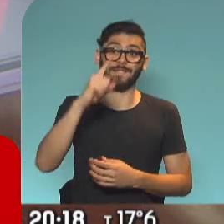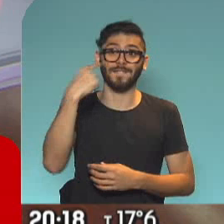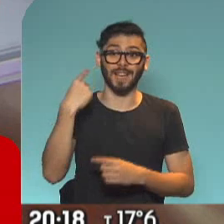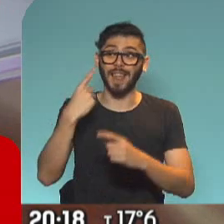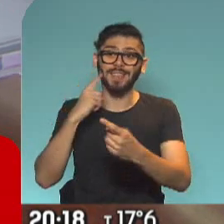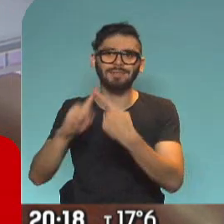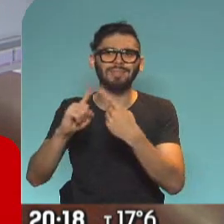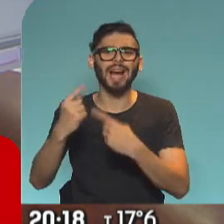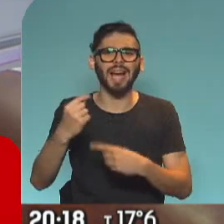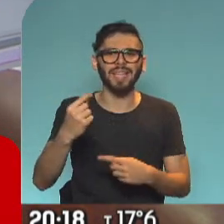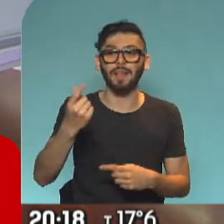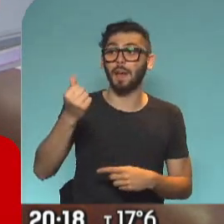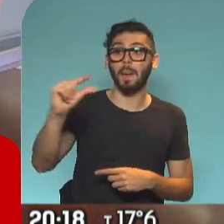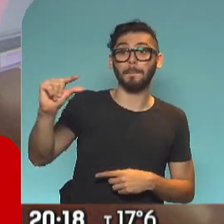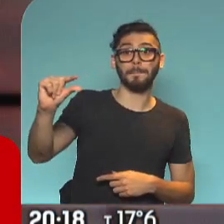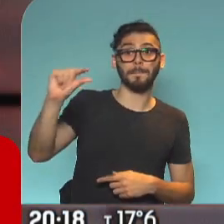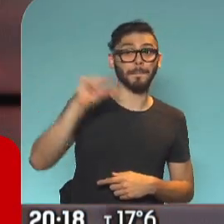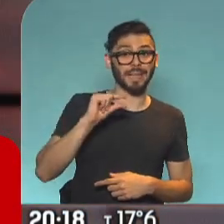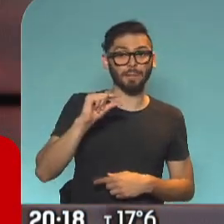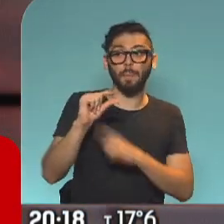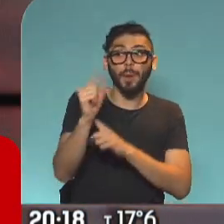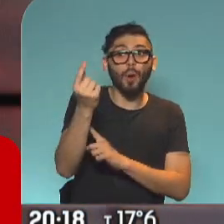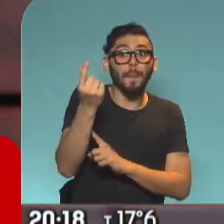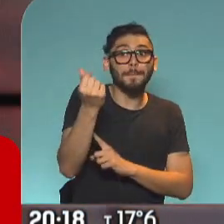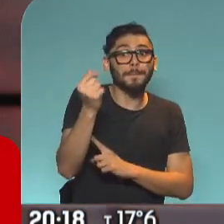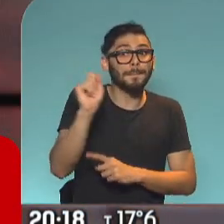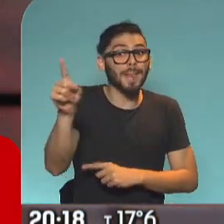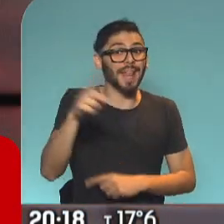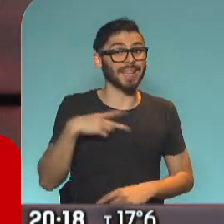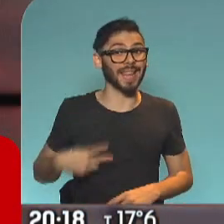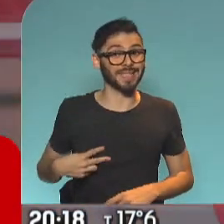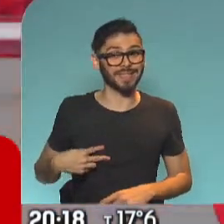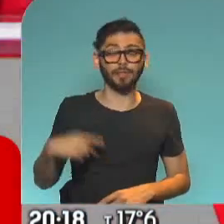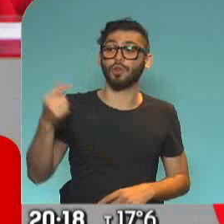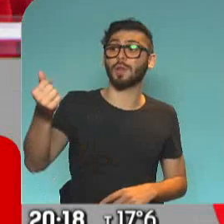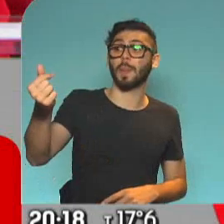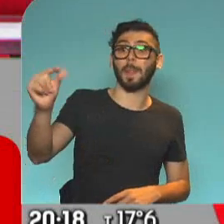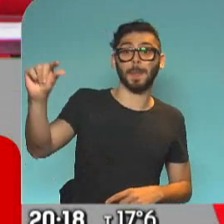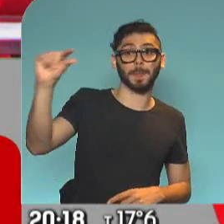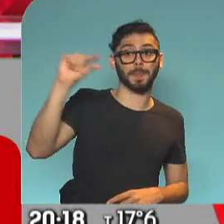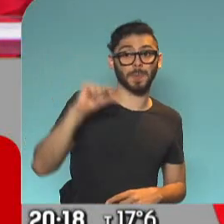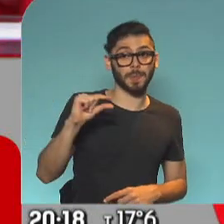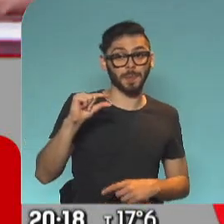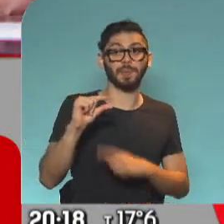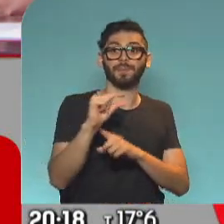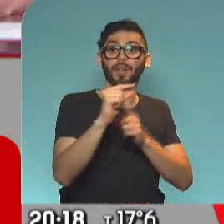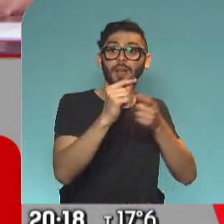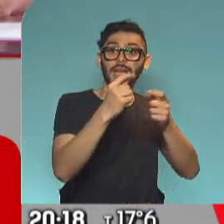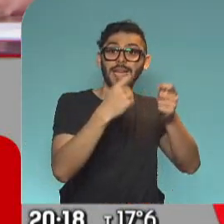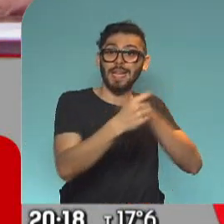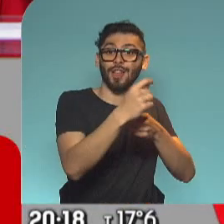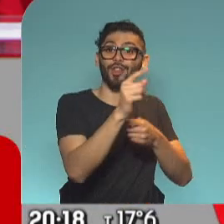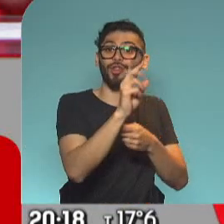este préstamo en yuanes. La idea es activar una parte, cambiar esos yuanes a dólares y con esos dólares invertir en la